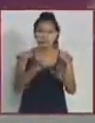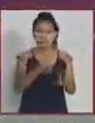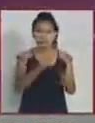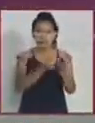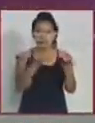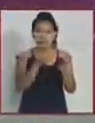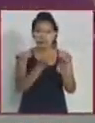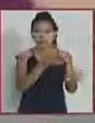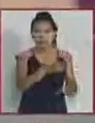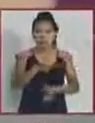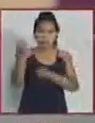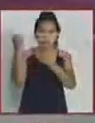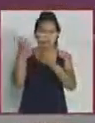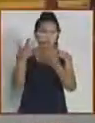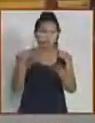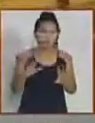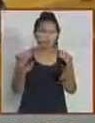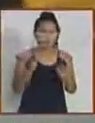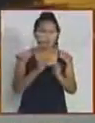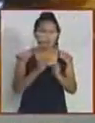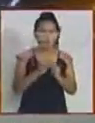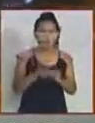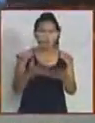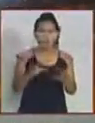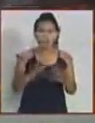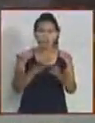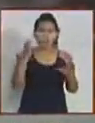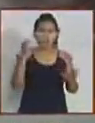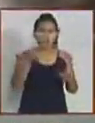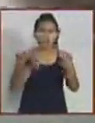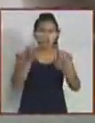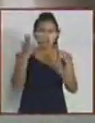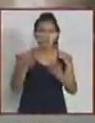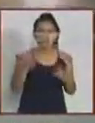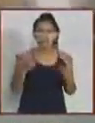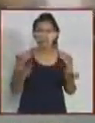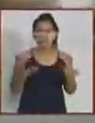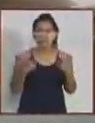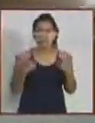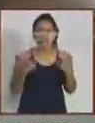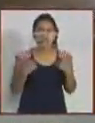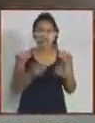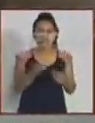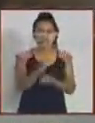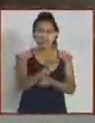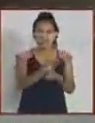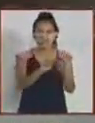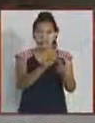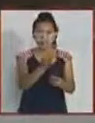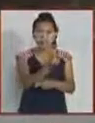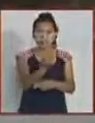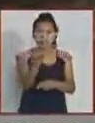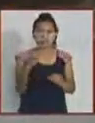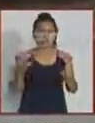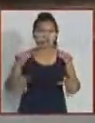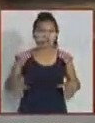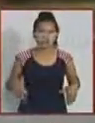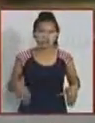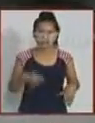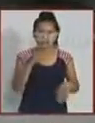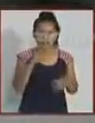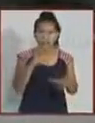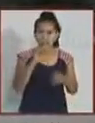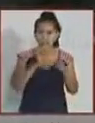retirado del lugar por esta cabeza de tráiler que, como se ve, no tiene placas. Los amigos se percataron y lo pegaron a